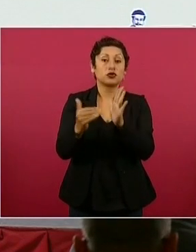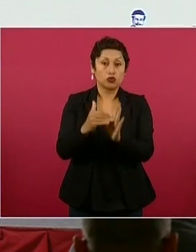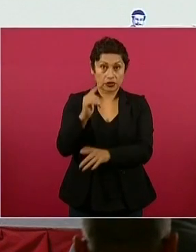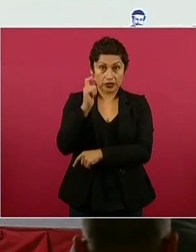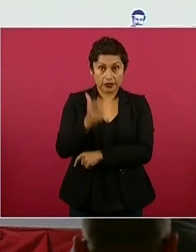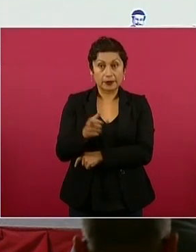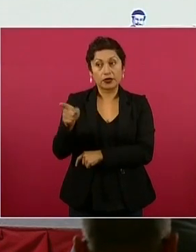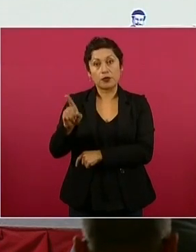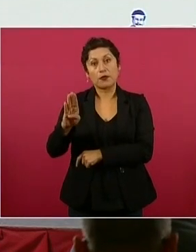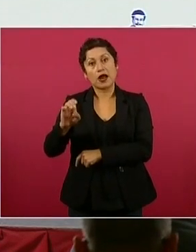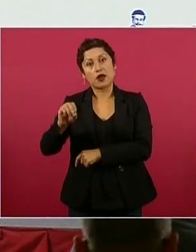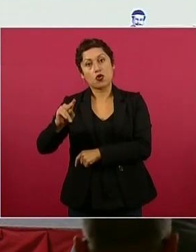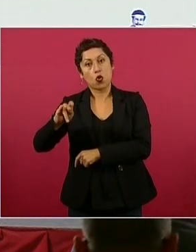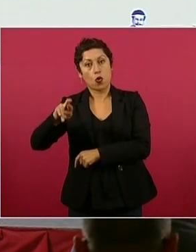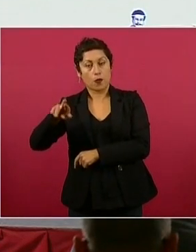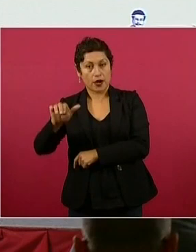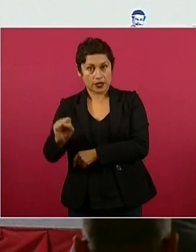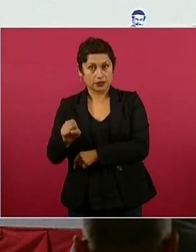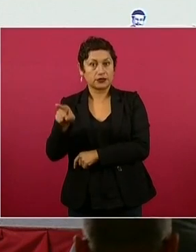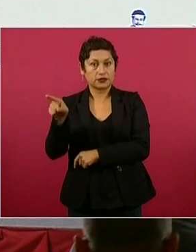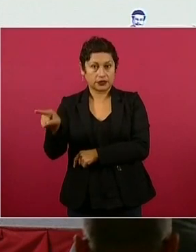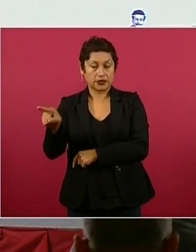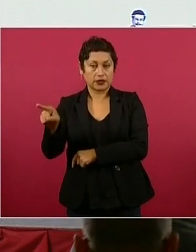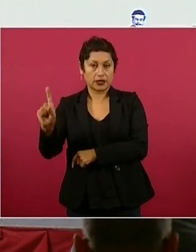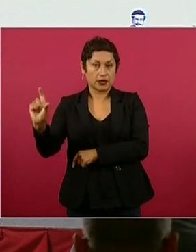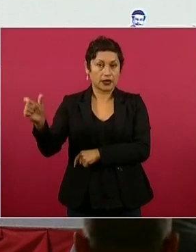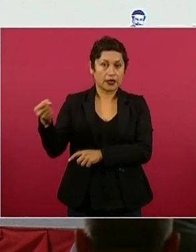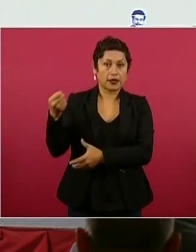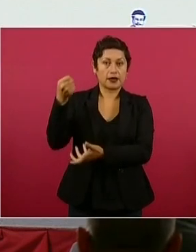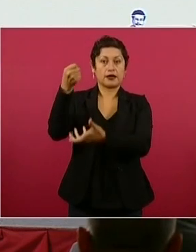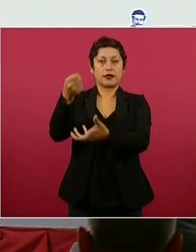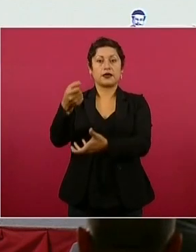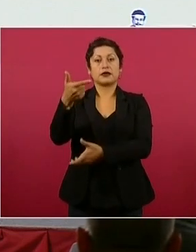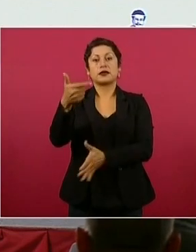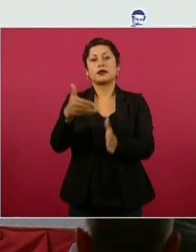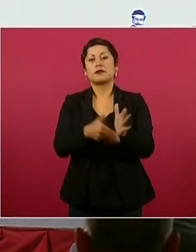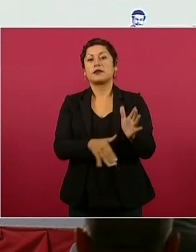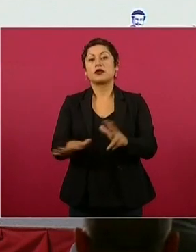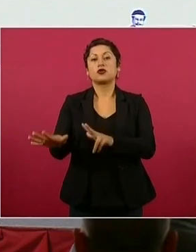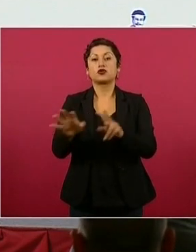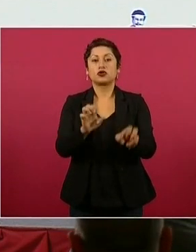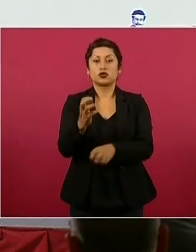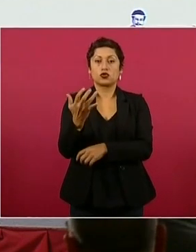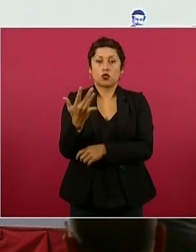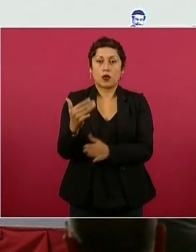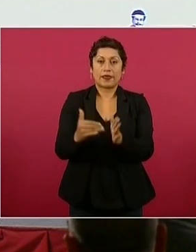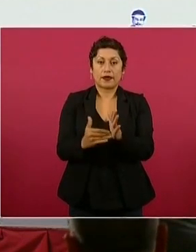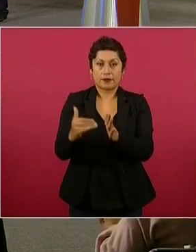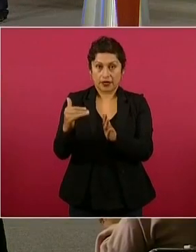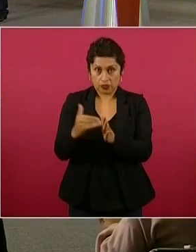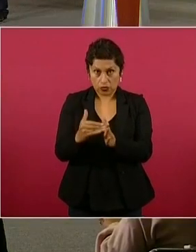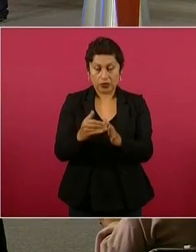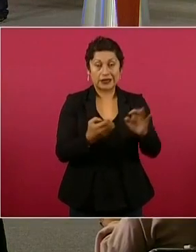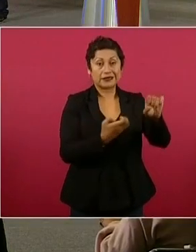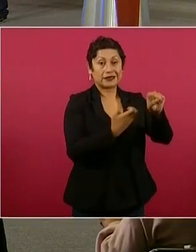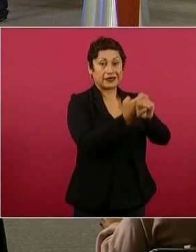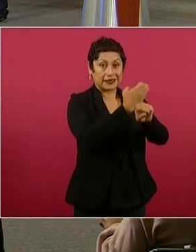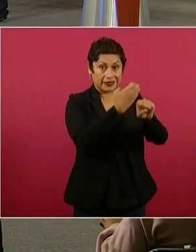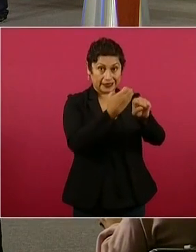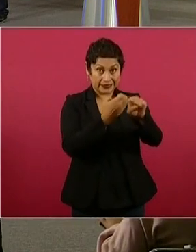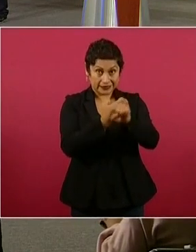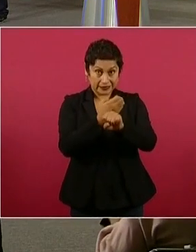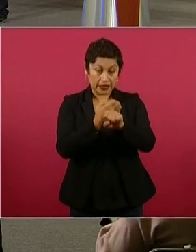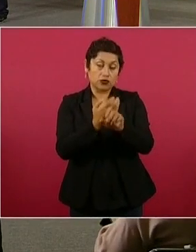aportará en financiamiento siete mil 850 millones, los estados o el estado